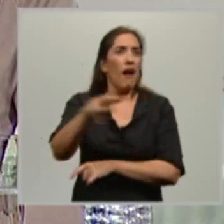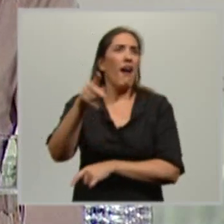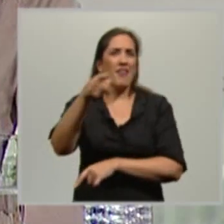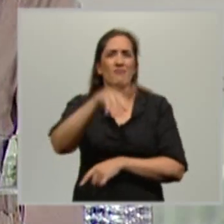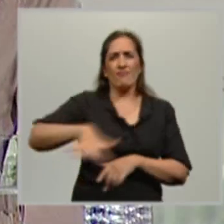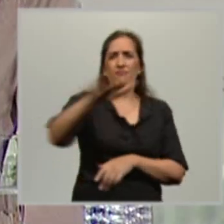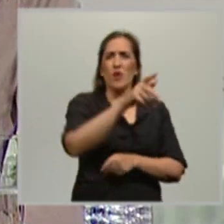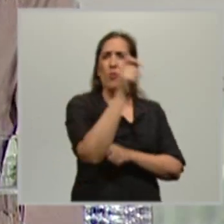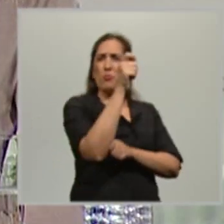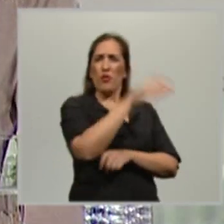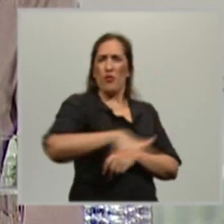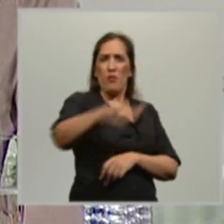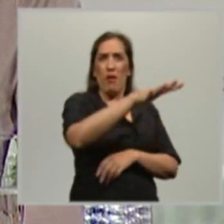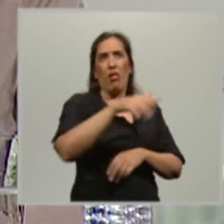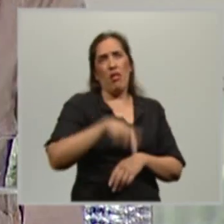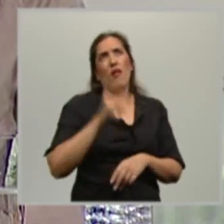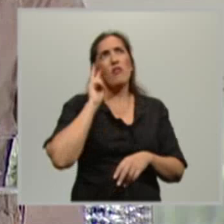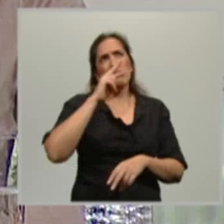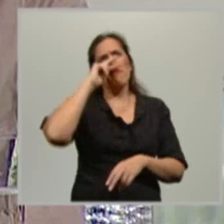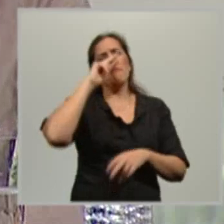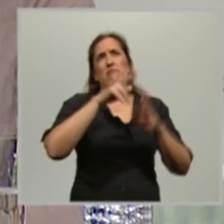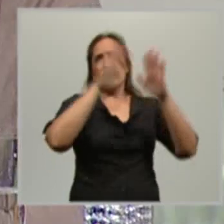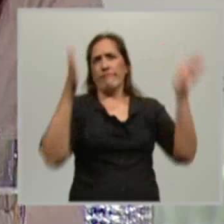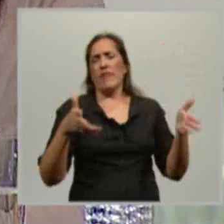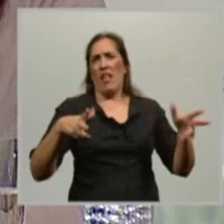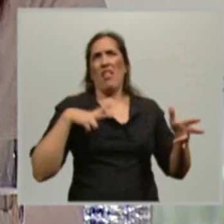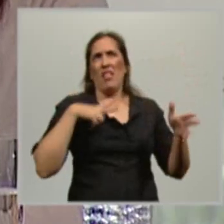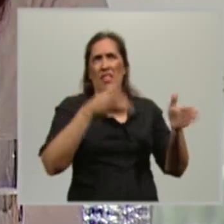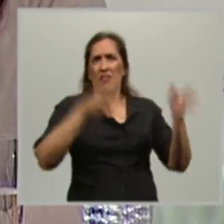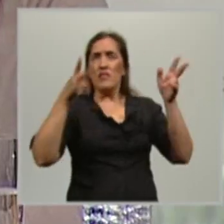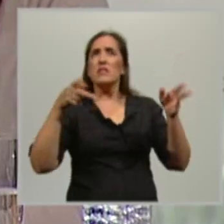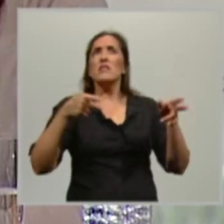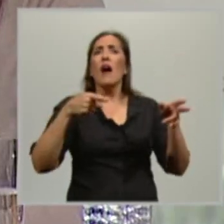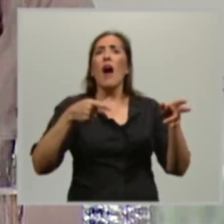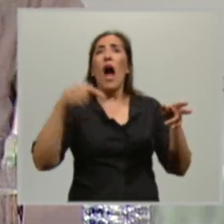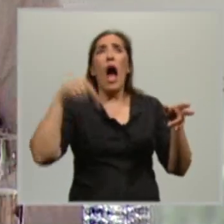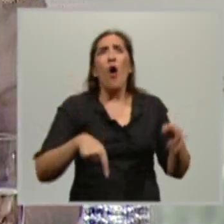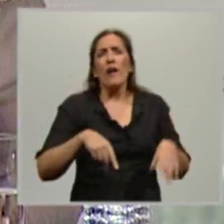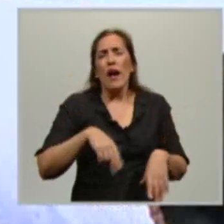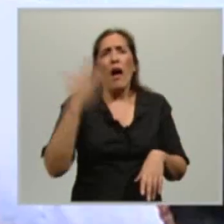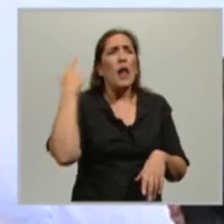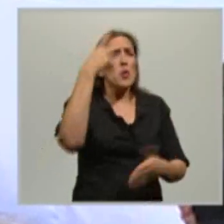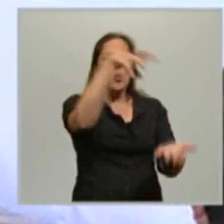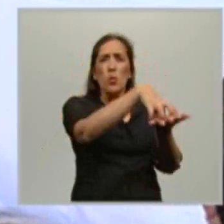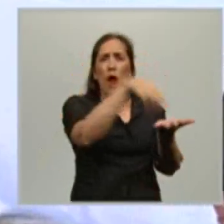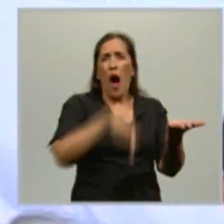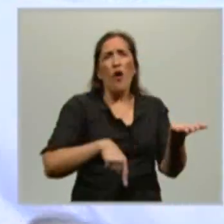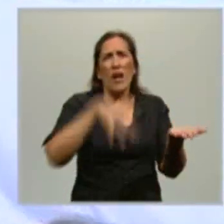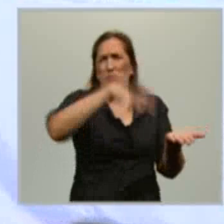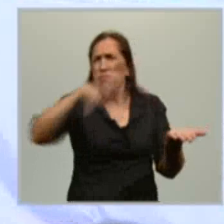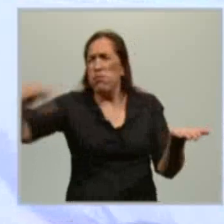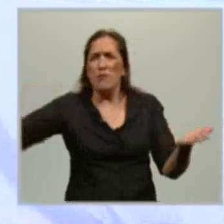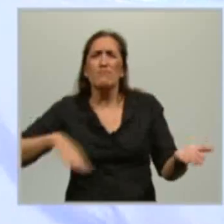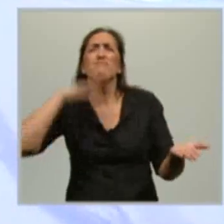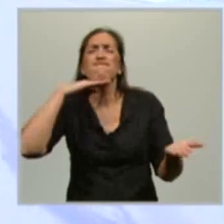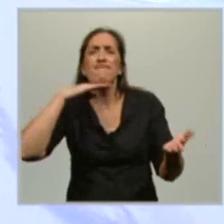Madero, había un edificio que era el Faro u otro y que hoy ya no hay más lugares en Puerto Madero para construir.